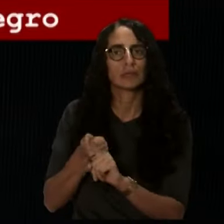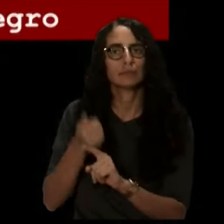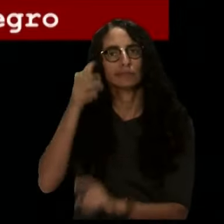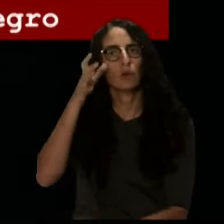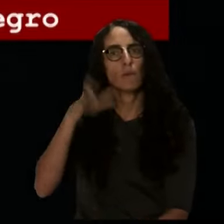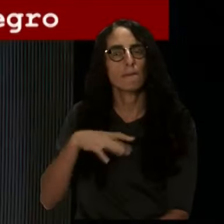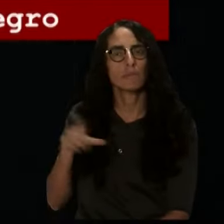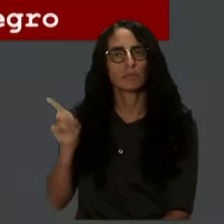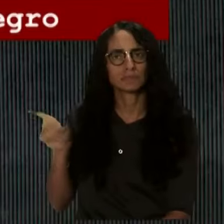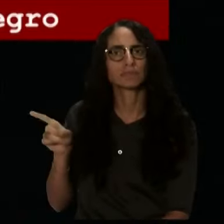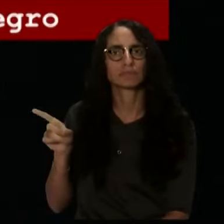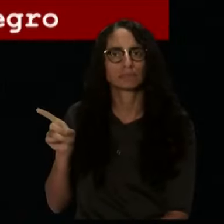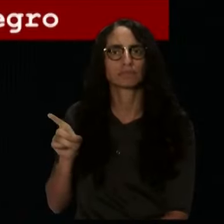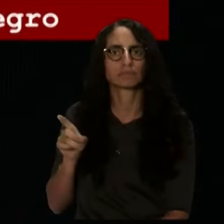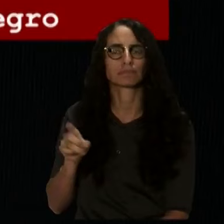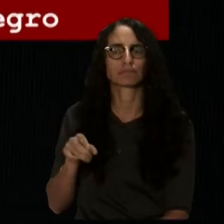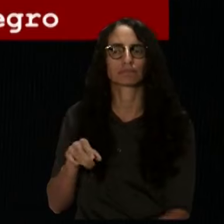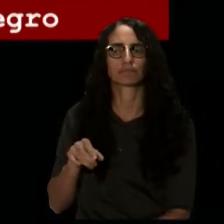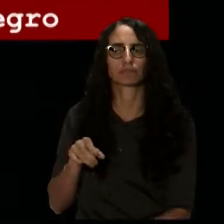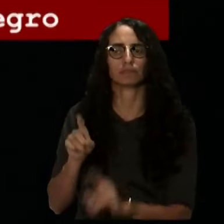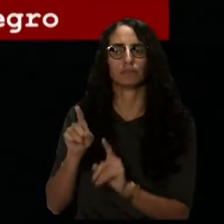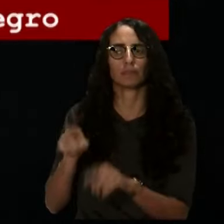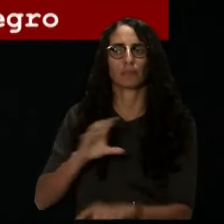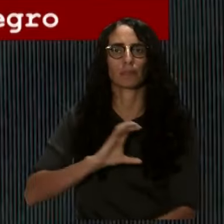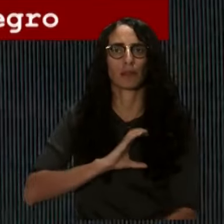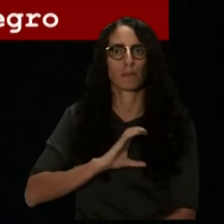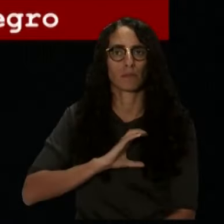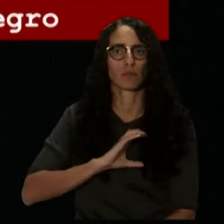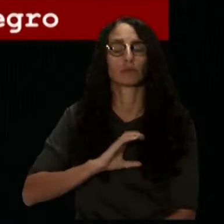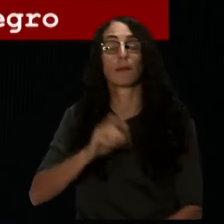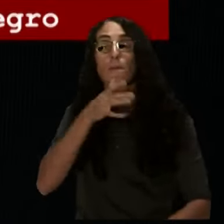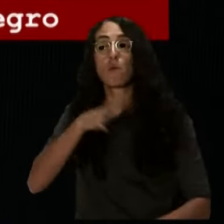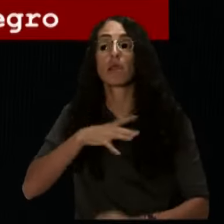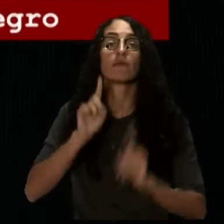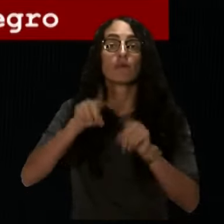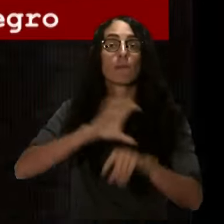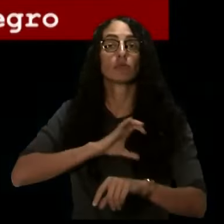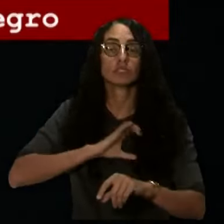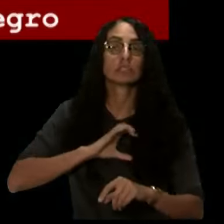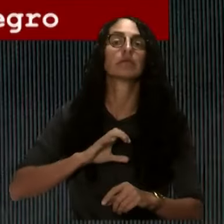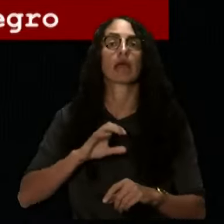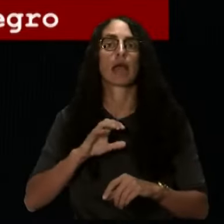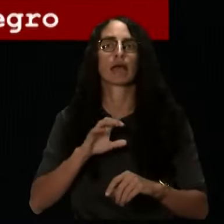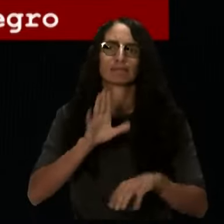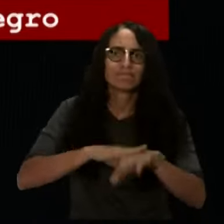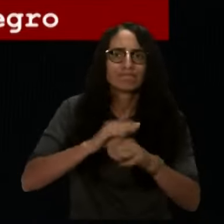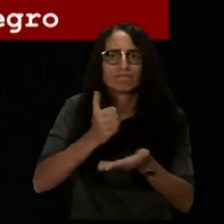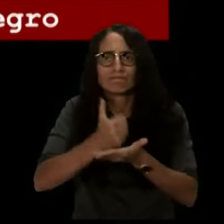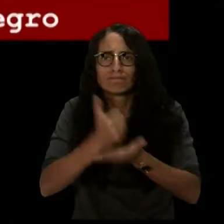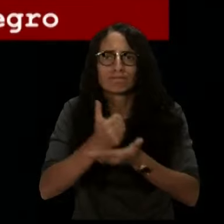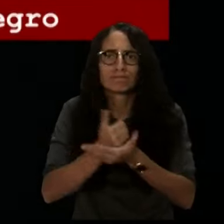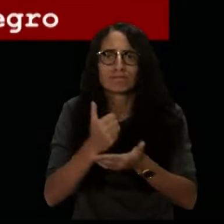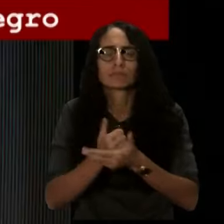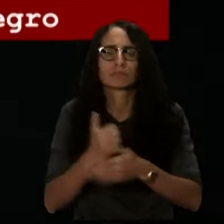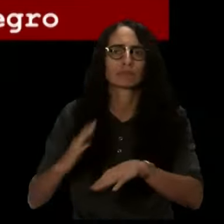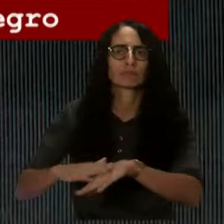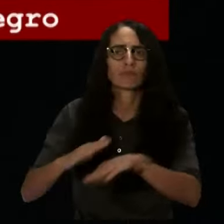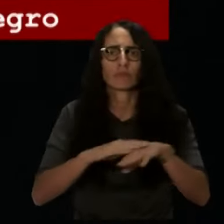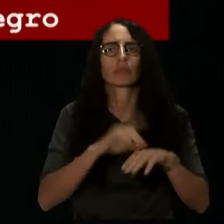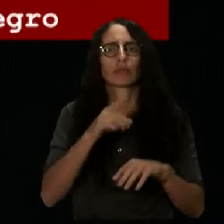este a la policía de Puerto Rico recurre a a solicitar ayuda que es lo mismo que soltamos a toda persona que sea víctima de